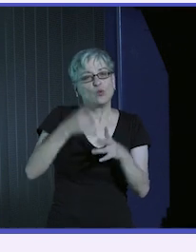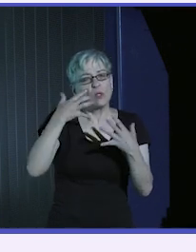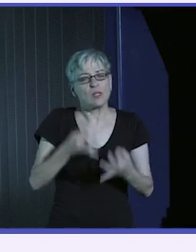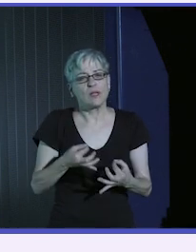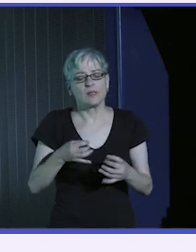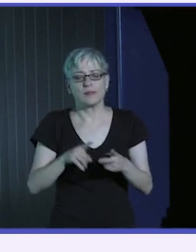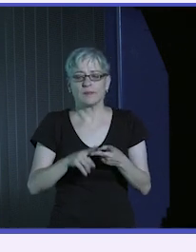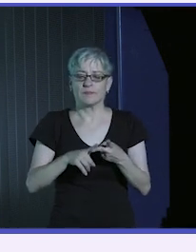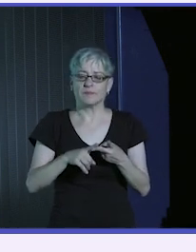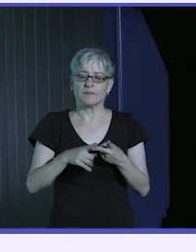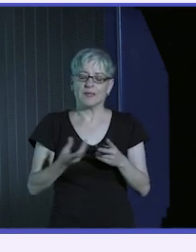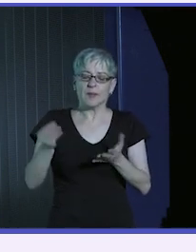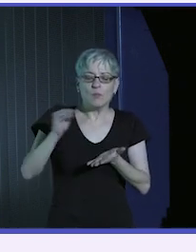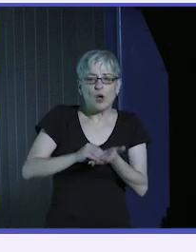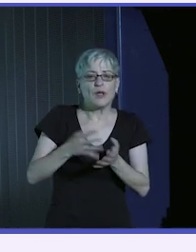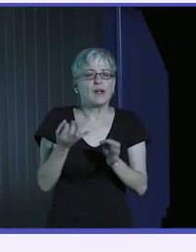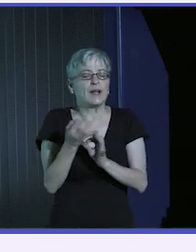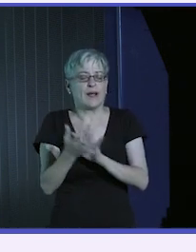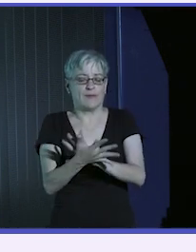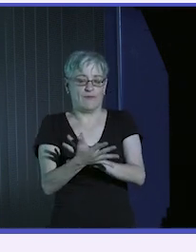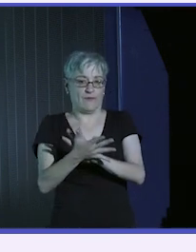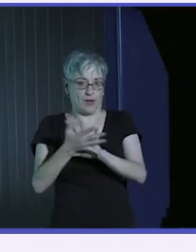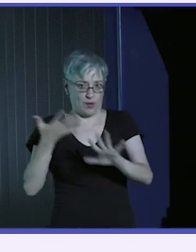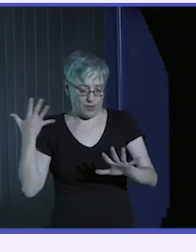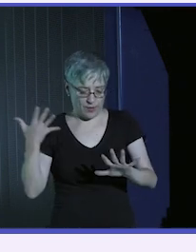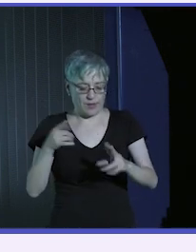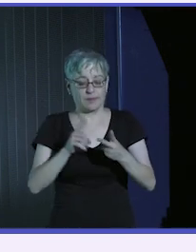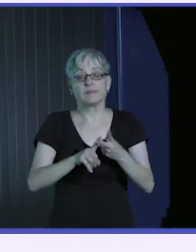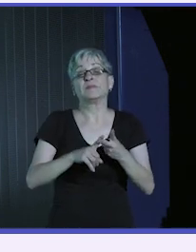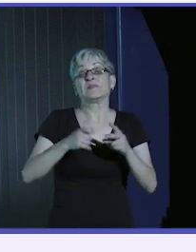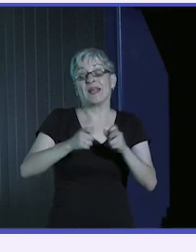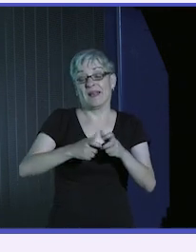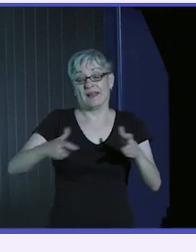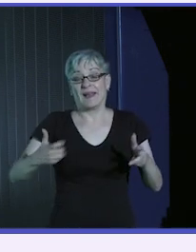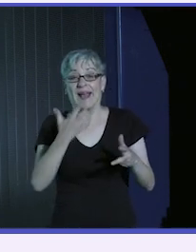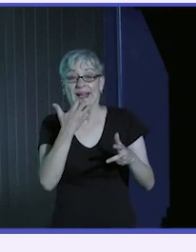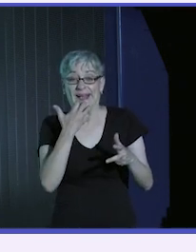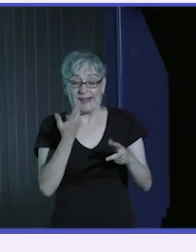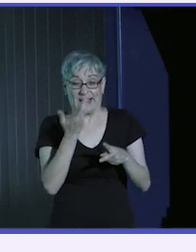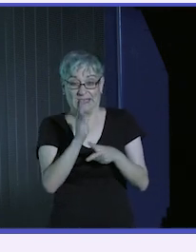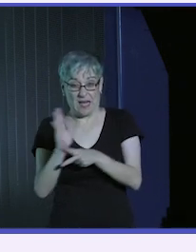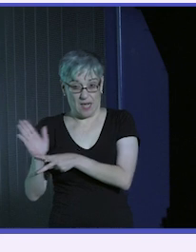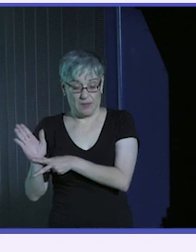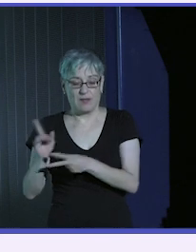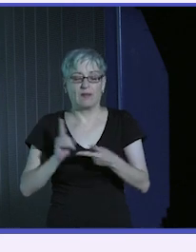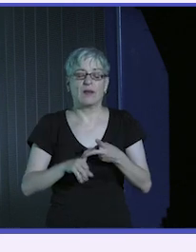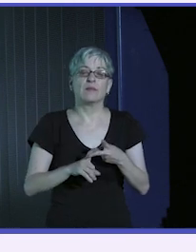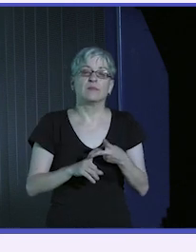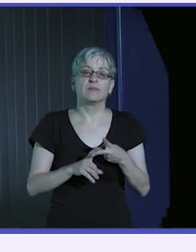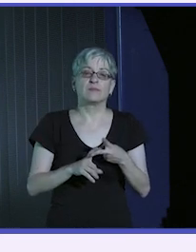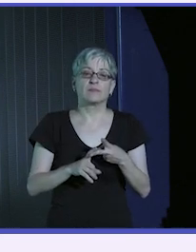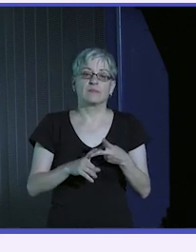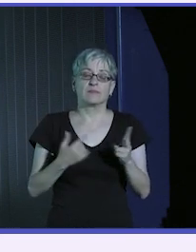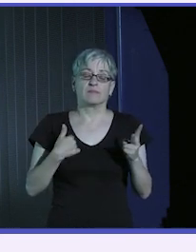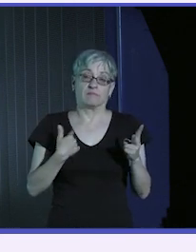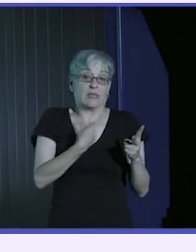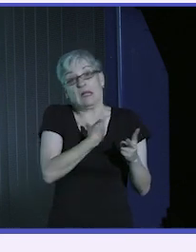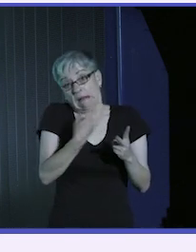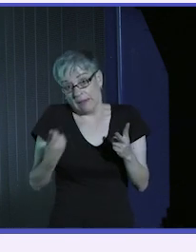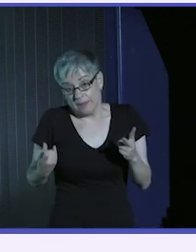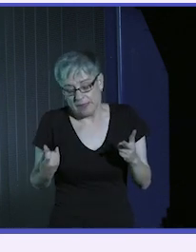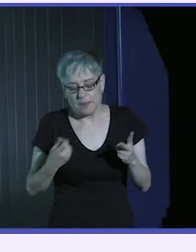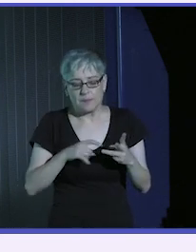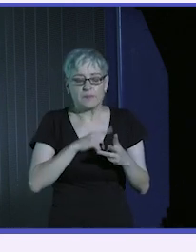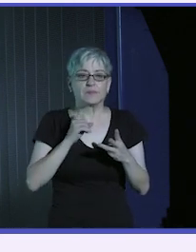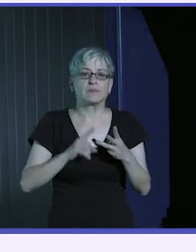incorpora la velocidad, incorpora la escalabilidad con este volumen de datos requerida